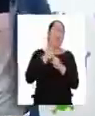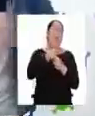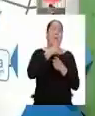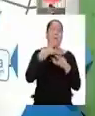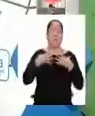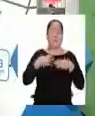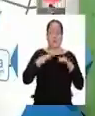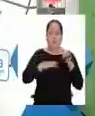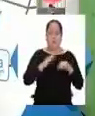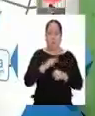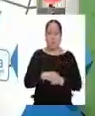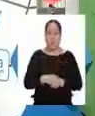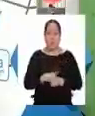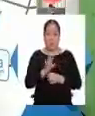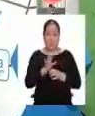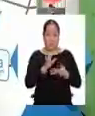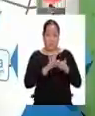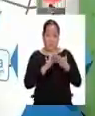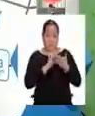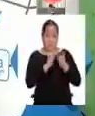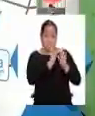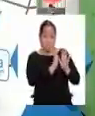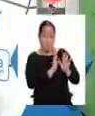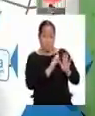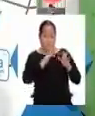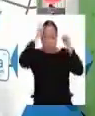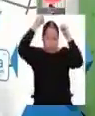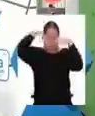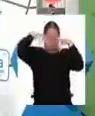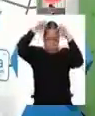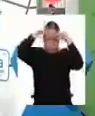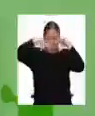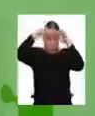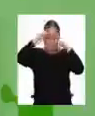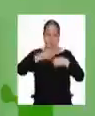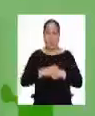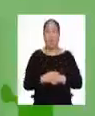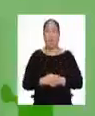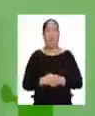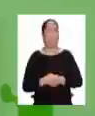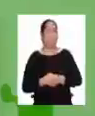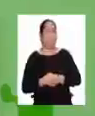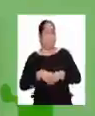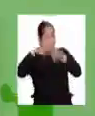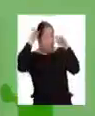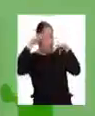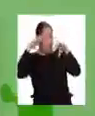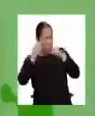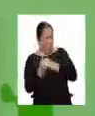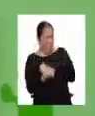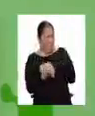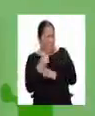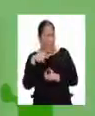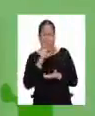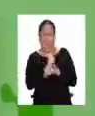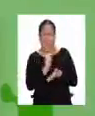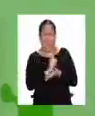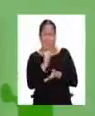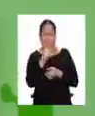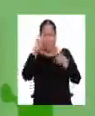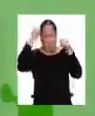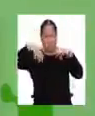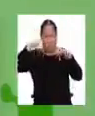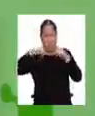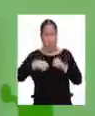mi teclado. No te preocupes, Delta, y disculpa, lo que pasa es que estaba lloviendo fuertísimo afuera. Ah, lloviendo fuertísimo. En Lima nunca llueve, mucho